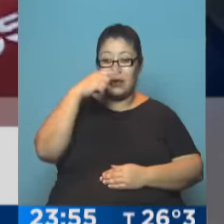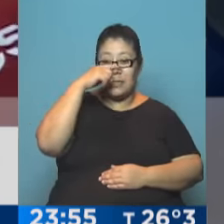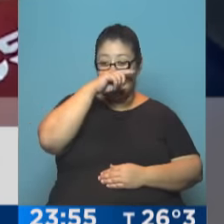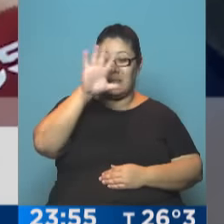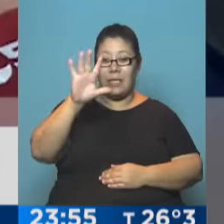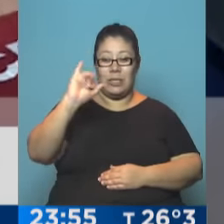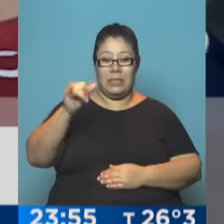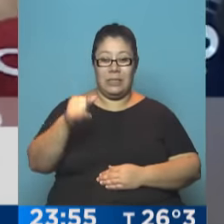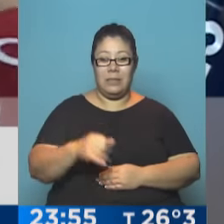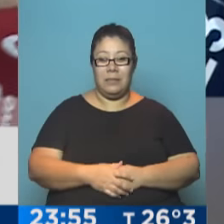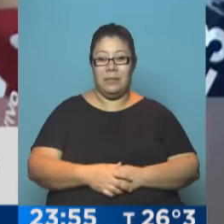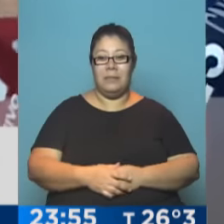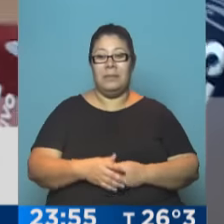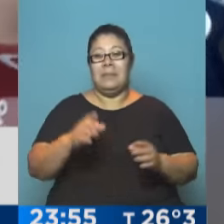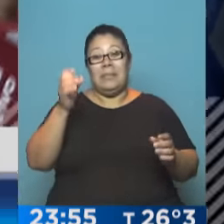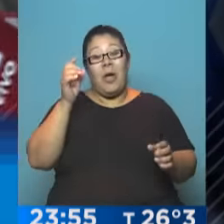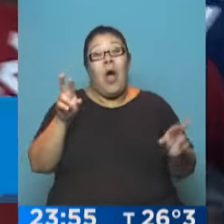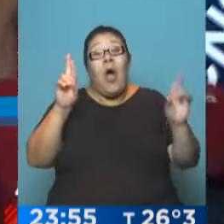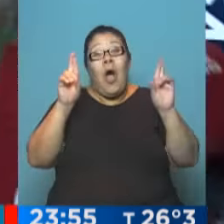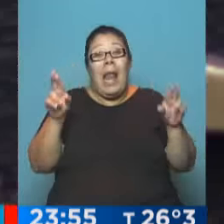75. Claro. Ojalá que no volvamos a empatar.